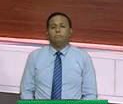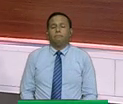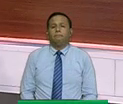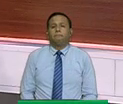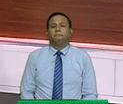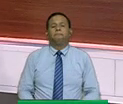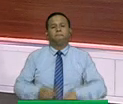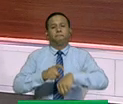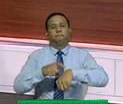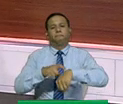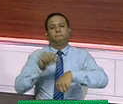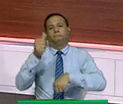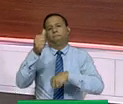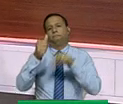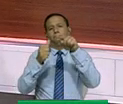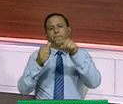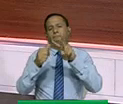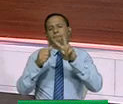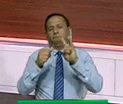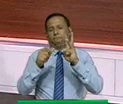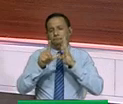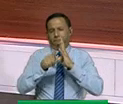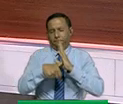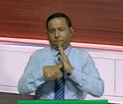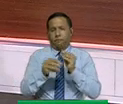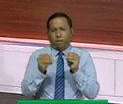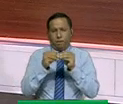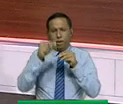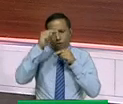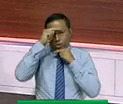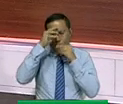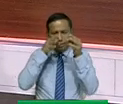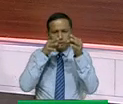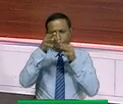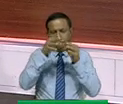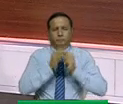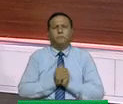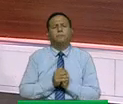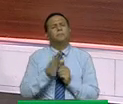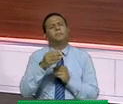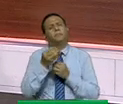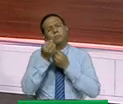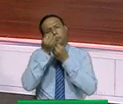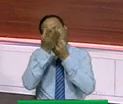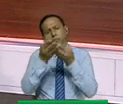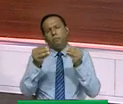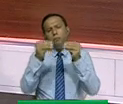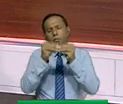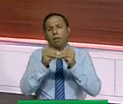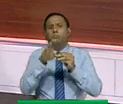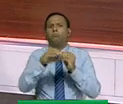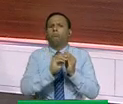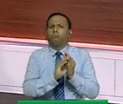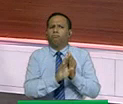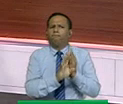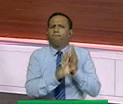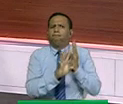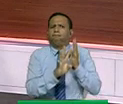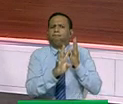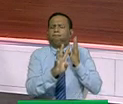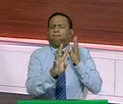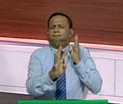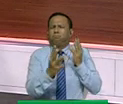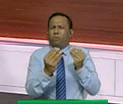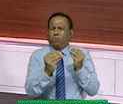...22 horas con 26 minutos... seguimos con más noticias. Y en otro orden de información, largas filas de personas se registraron